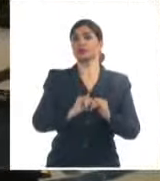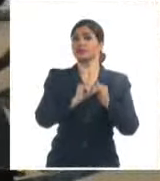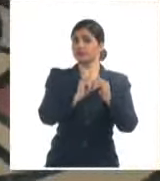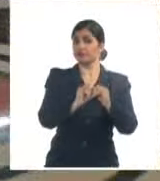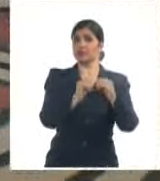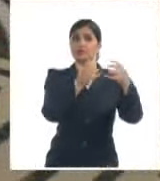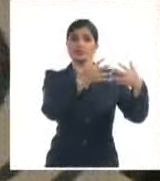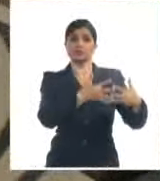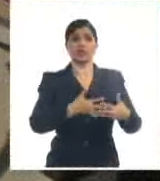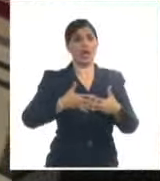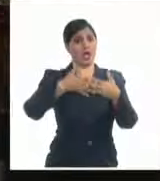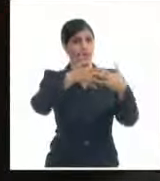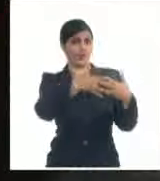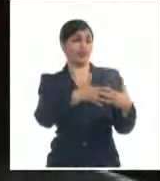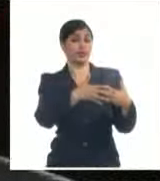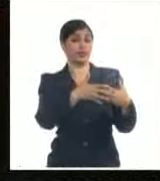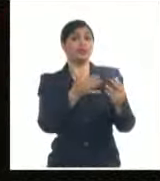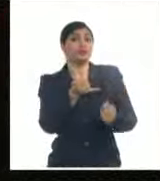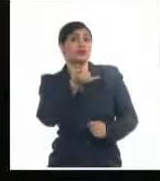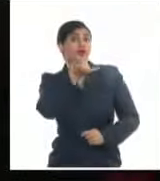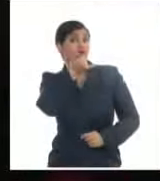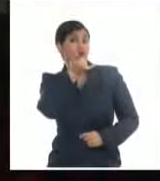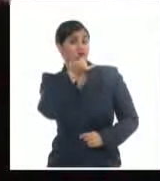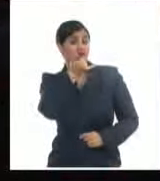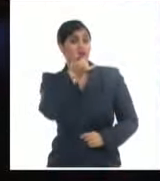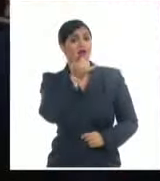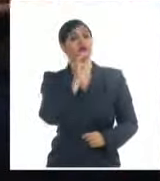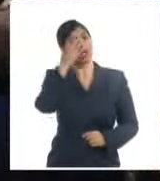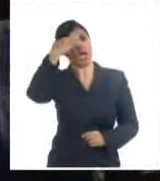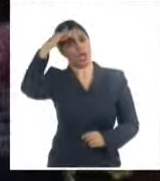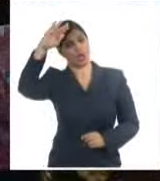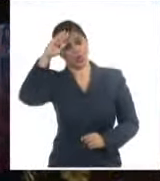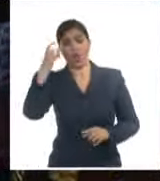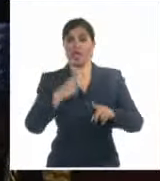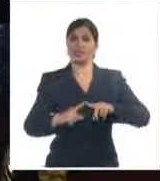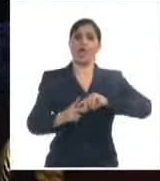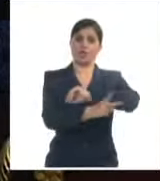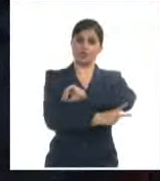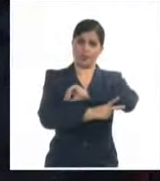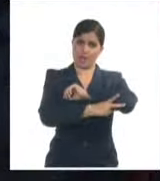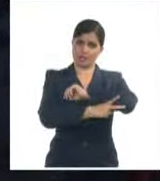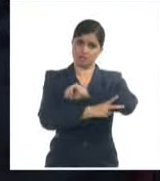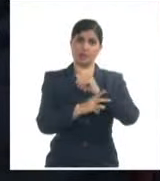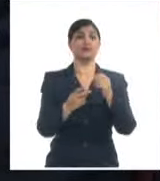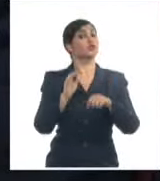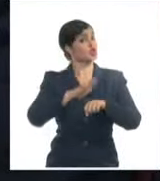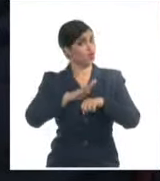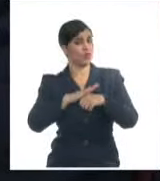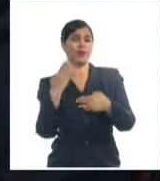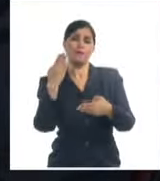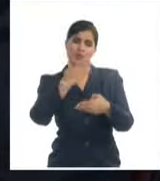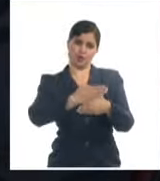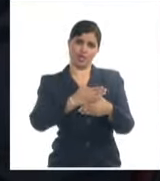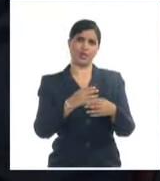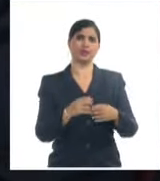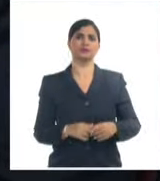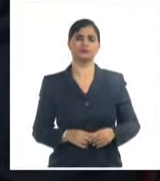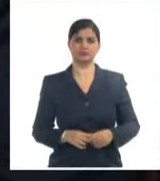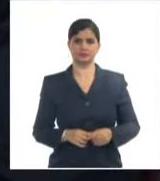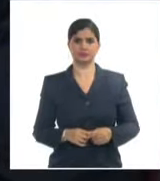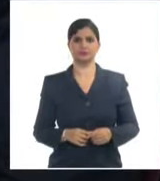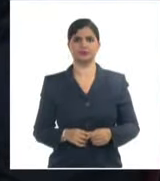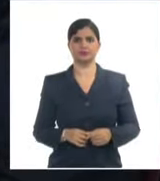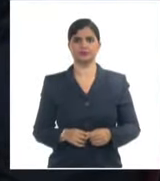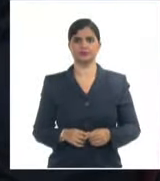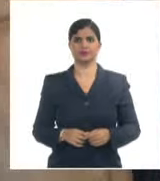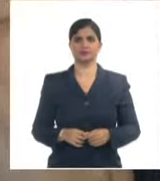el establecimiento de un nuevo orden económico internacional. El desafío sobre la urgente necesidad de